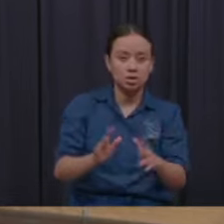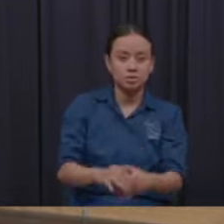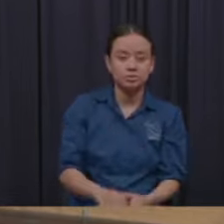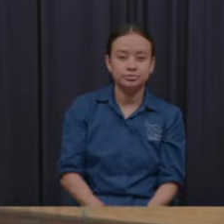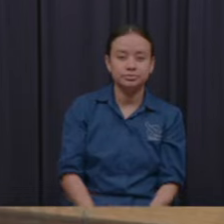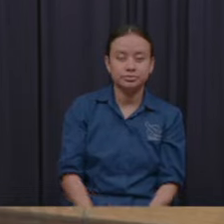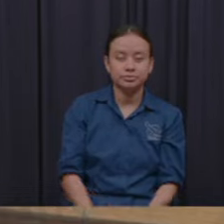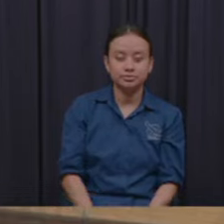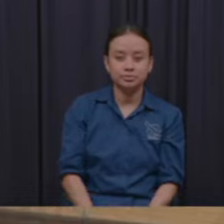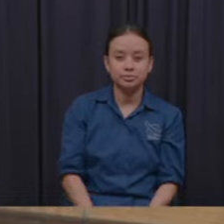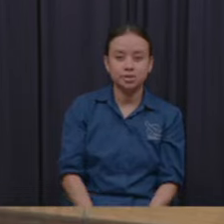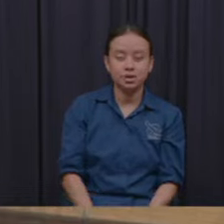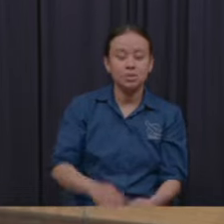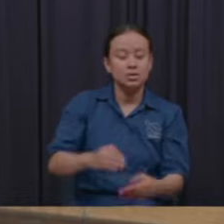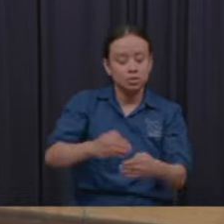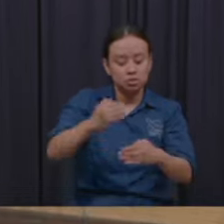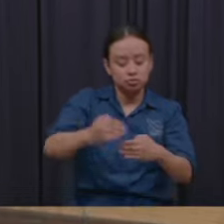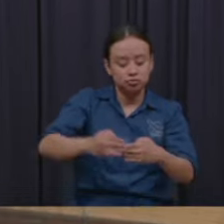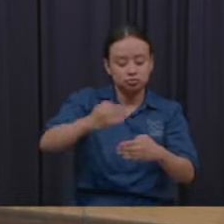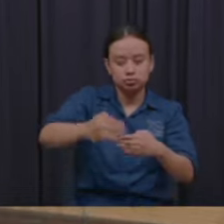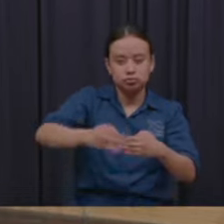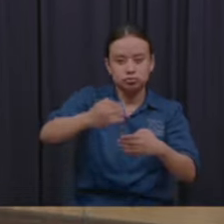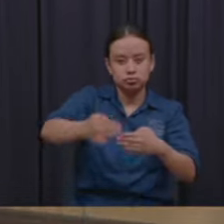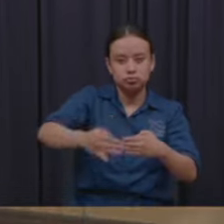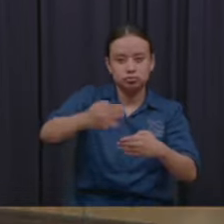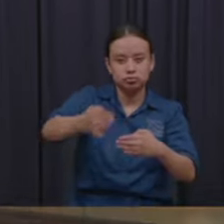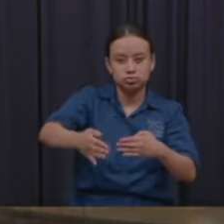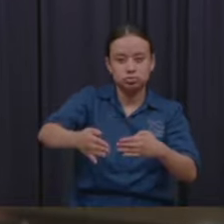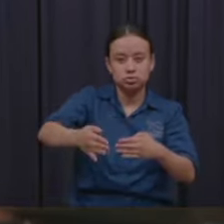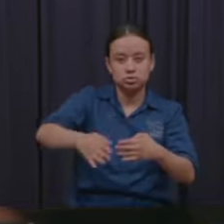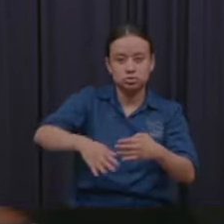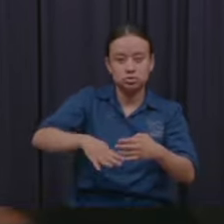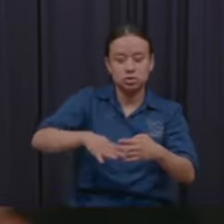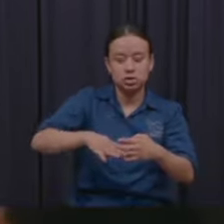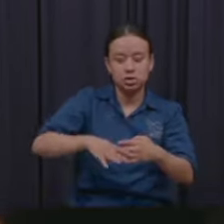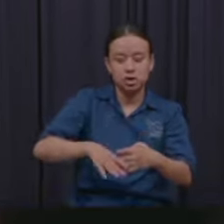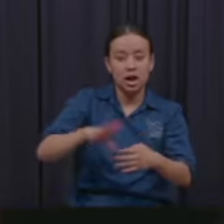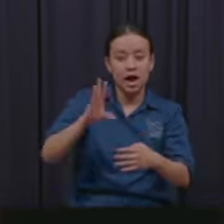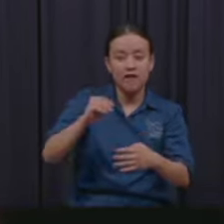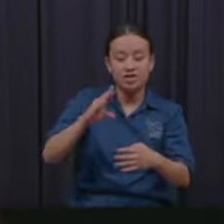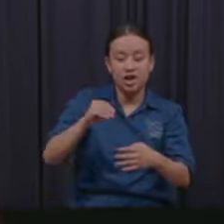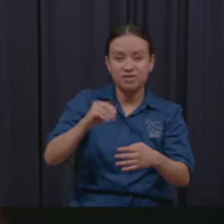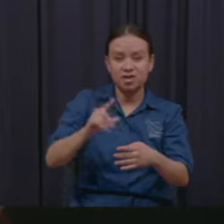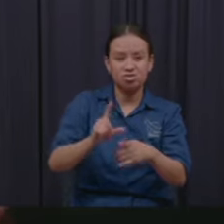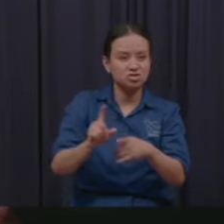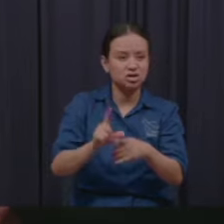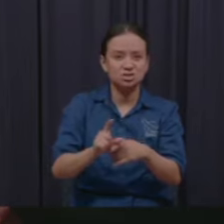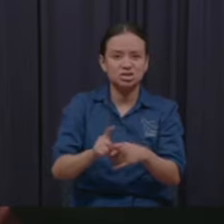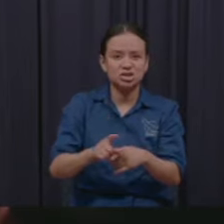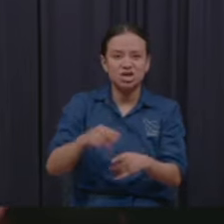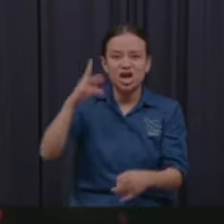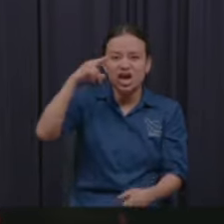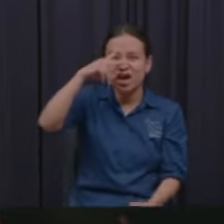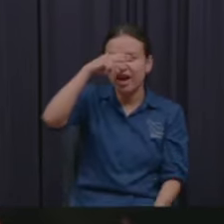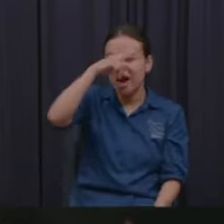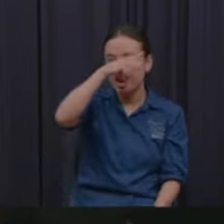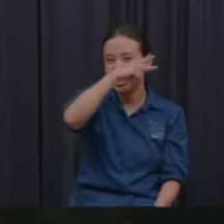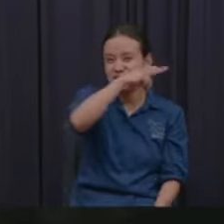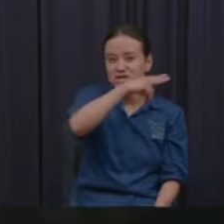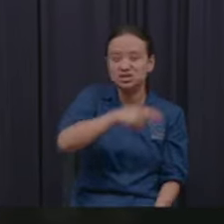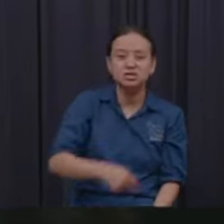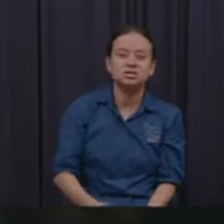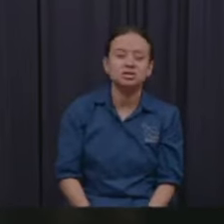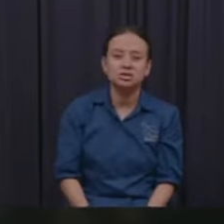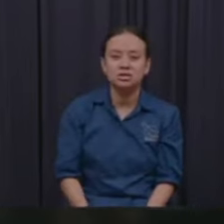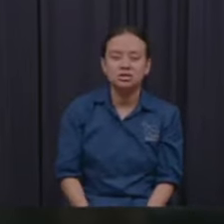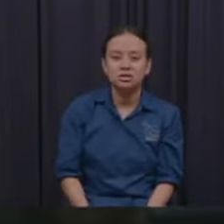en tiempo, ella como que se sentaba, hablaba algunas cosas extrañas, hasta miraba sus ojos y todo el asunto, y otra vez se acostaba y podía